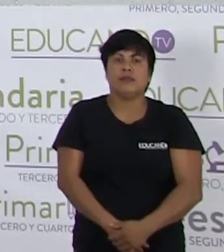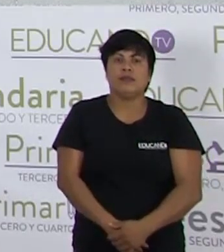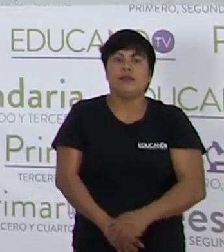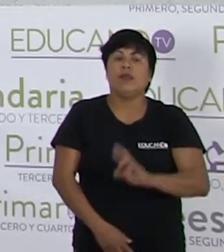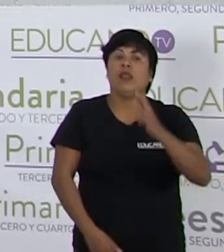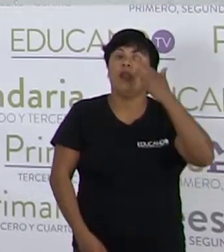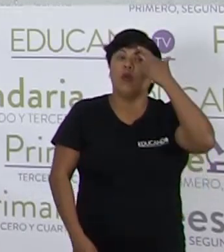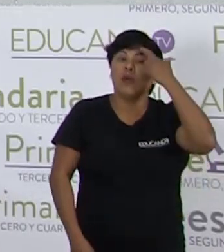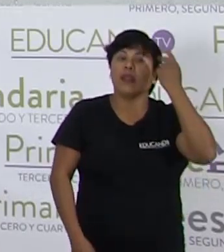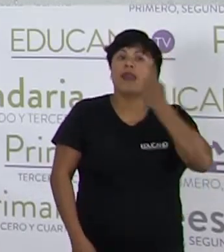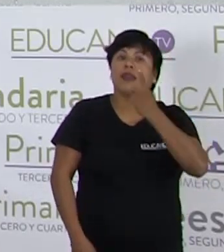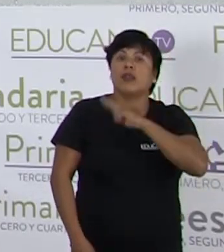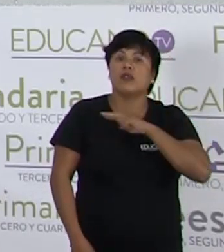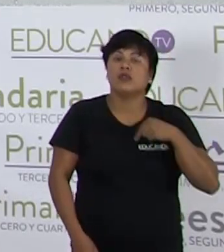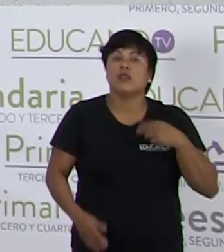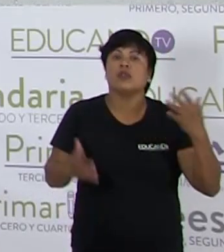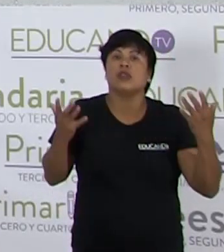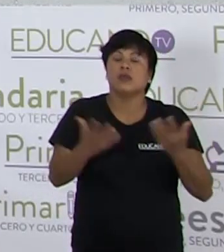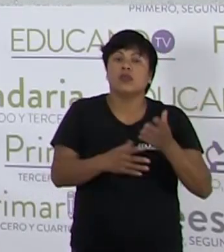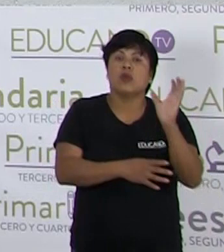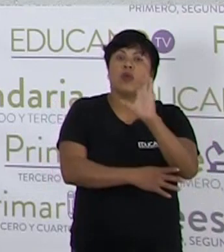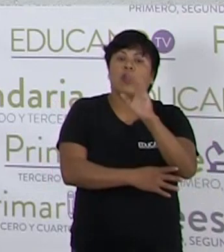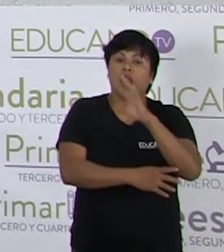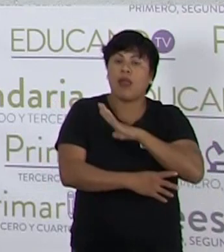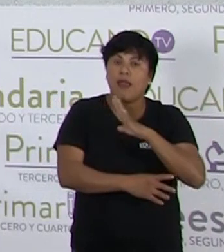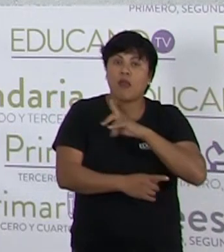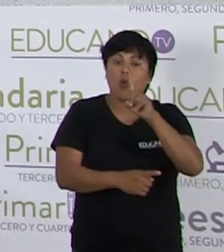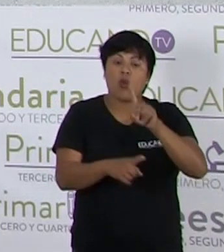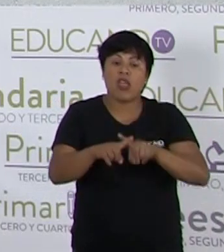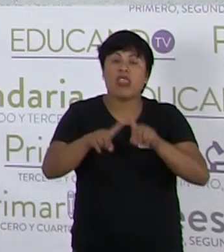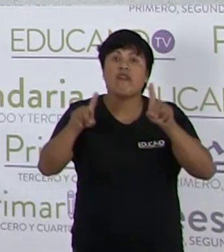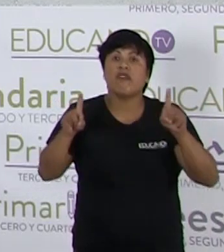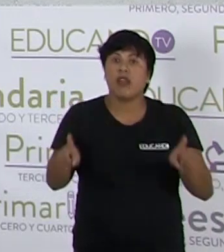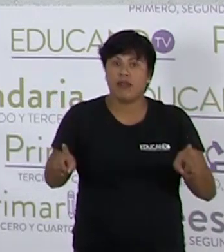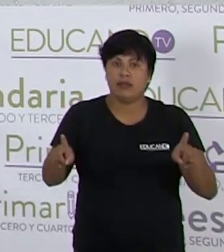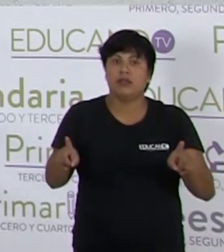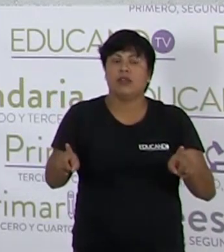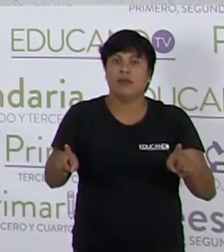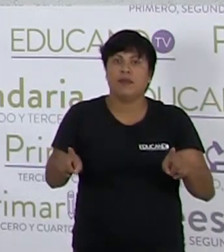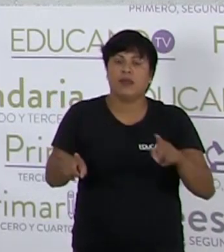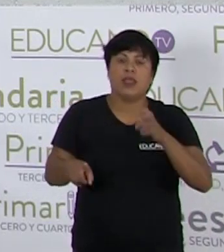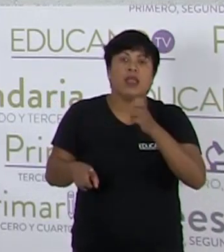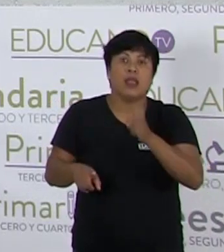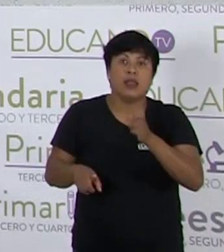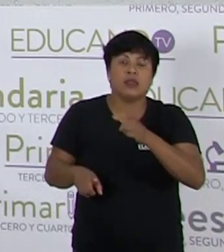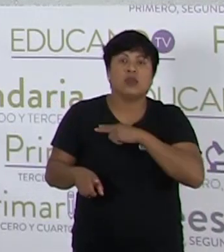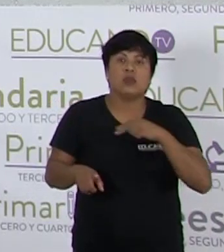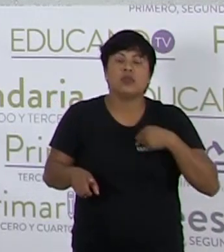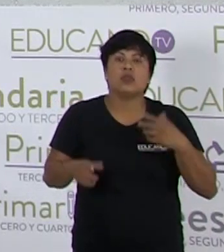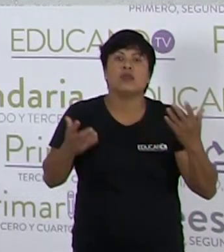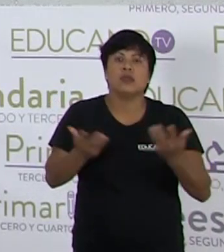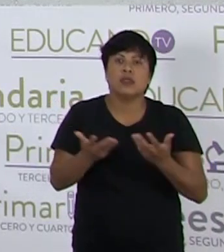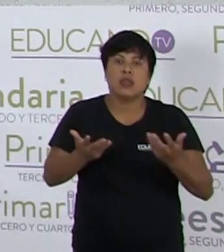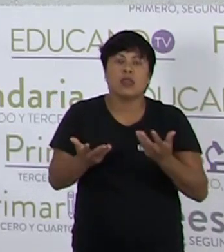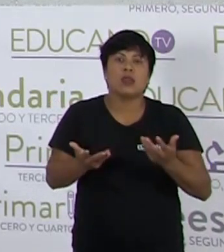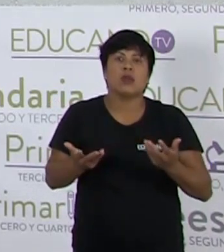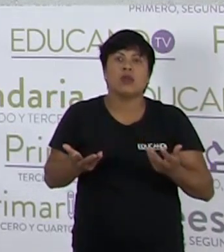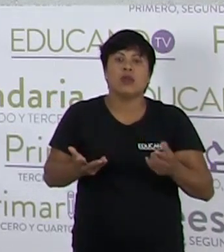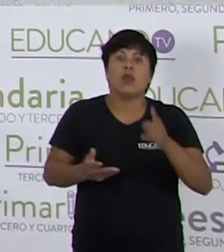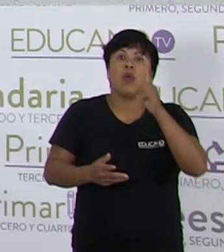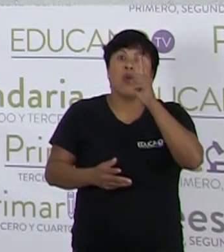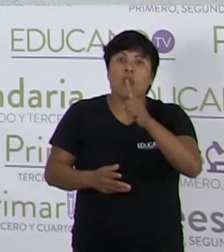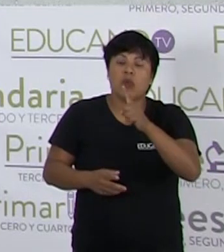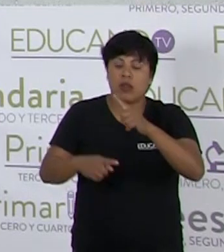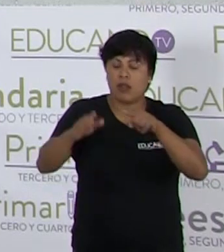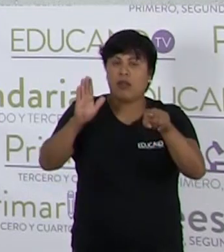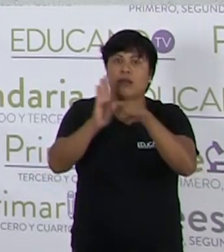Recuerda qué hacemos cuando nos marcan una diferencia. Estaríamos realizando una